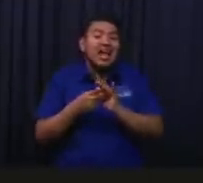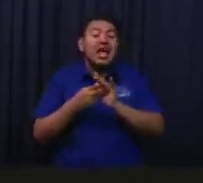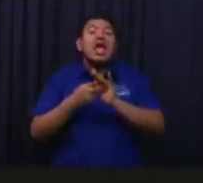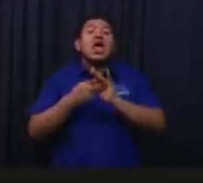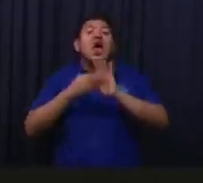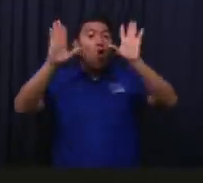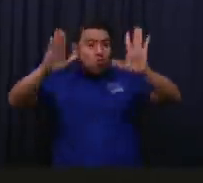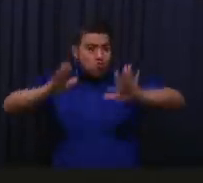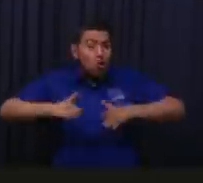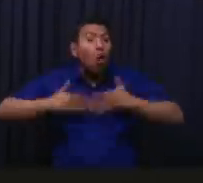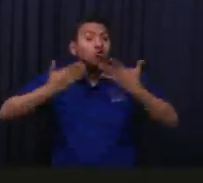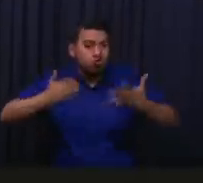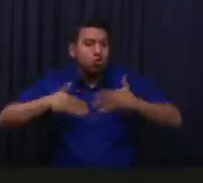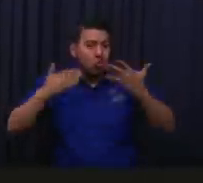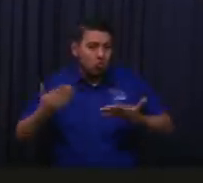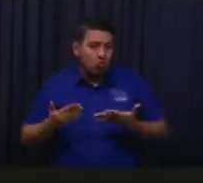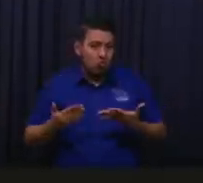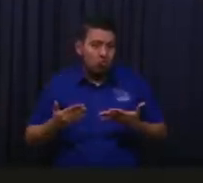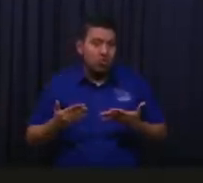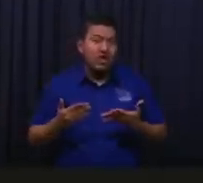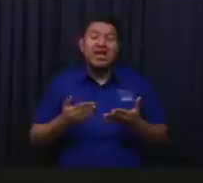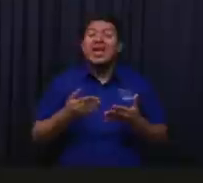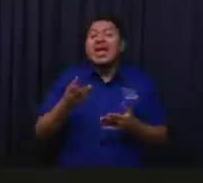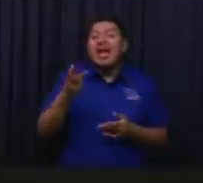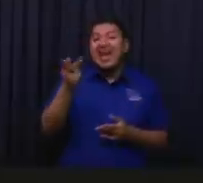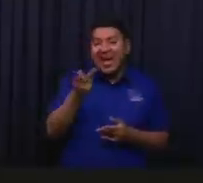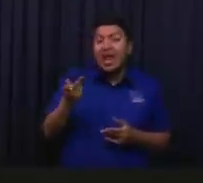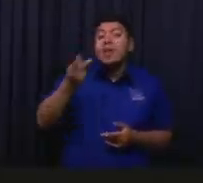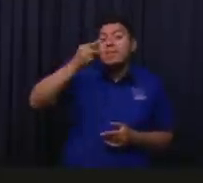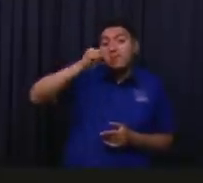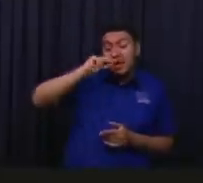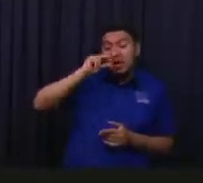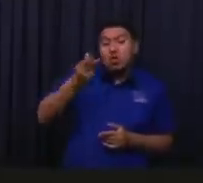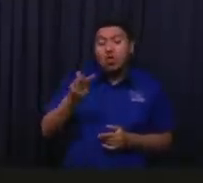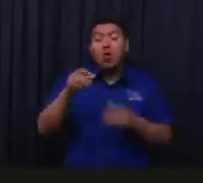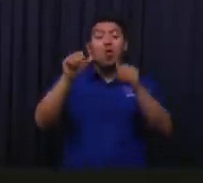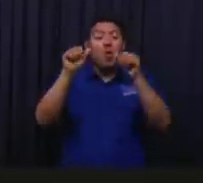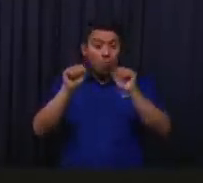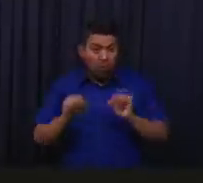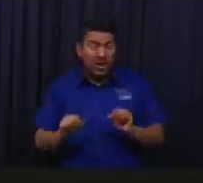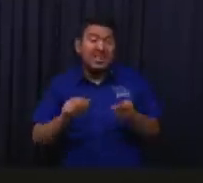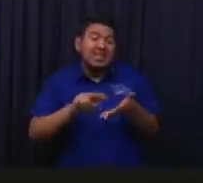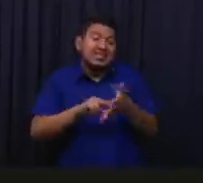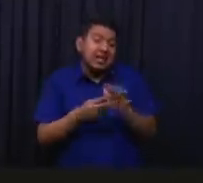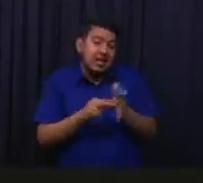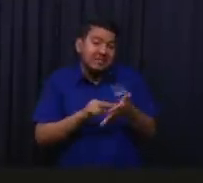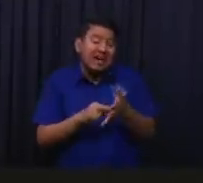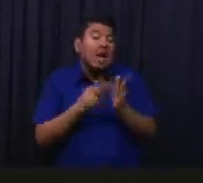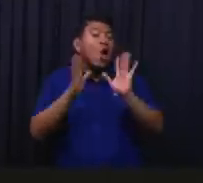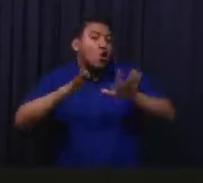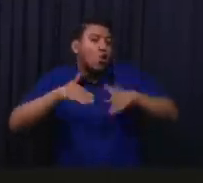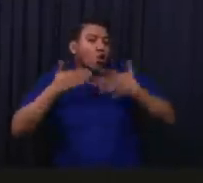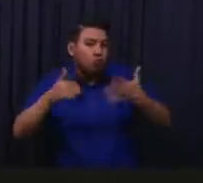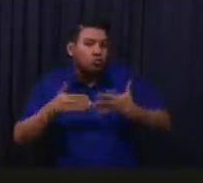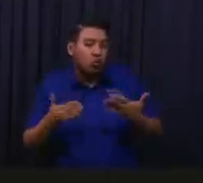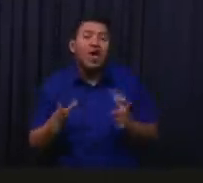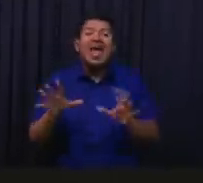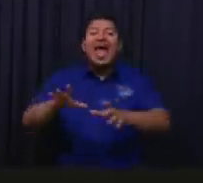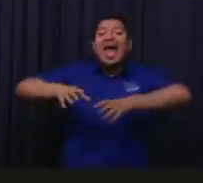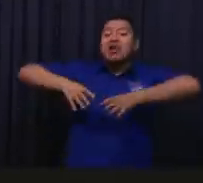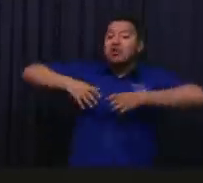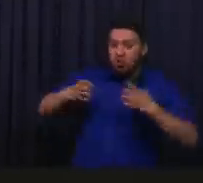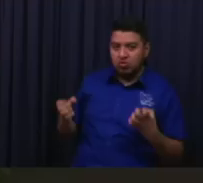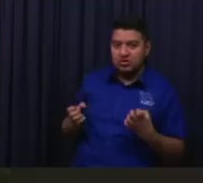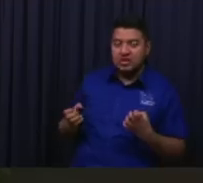que procedía de la tierra, que estaba bajo maldición, lo que traía era eso, ¿verdad? Maldición. Por eso el Señor le